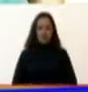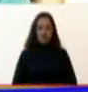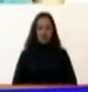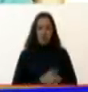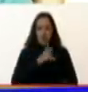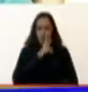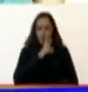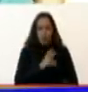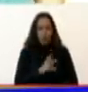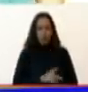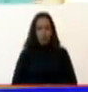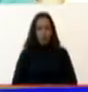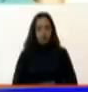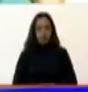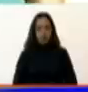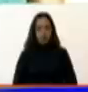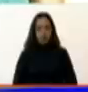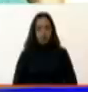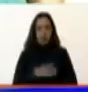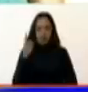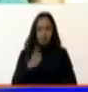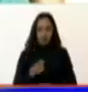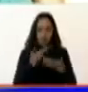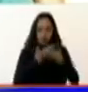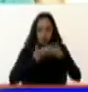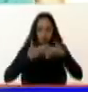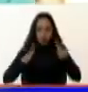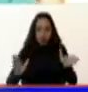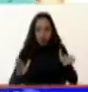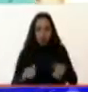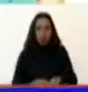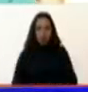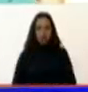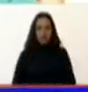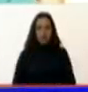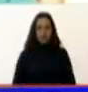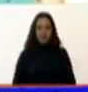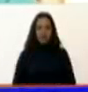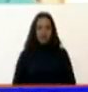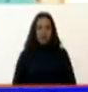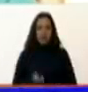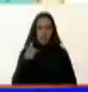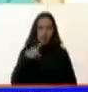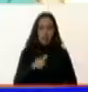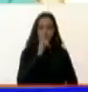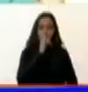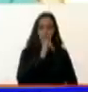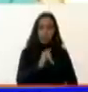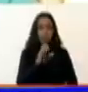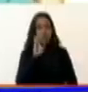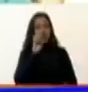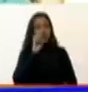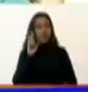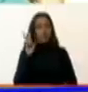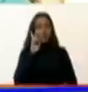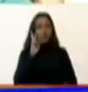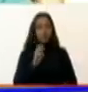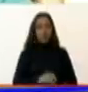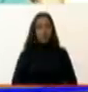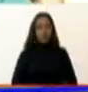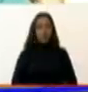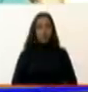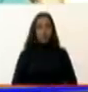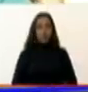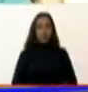Indignante. Tenemos que abrir las compuertas. Hoy denunció Evo Morales